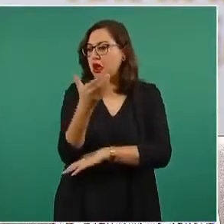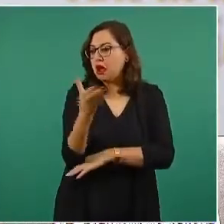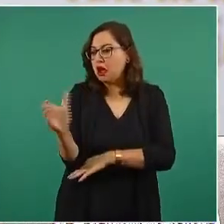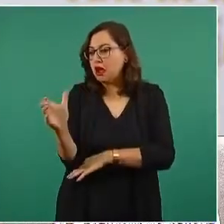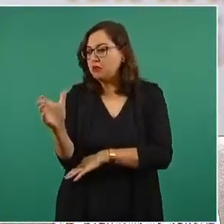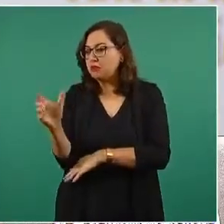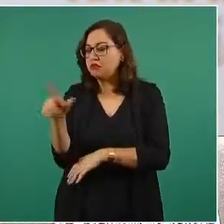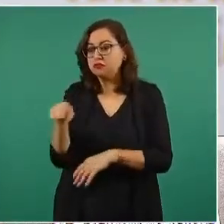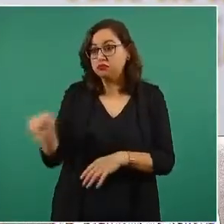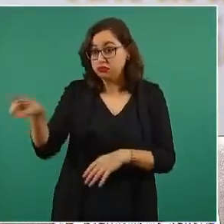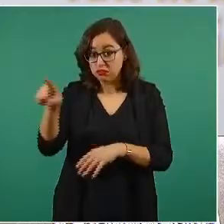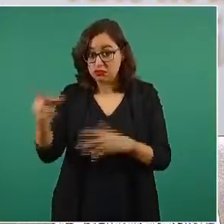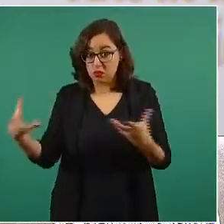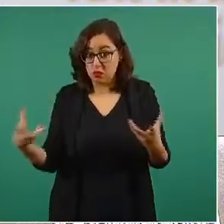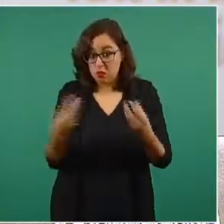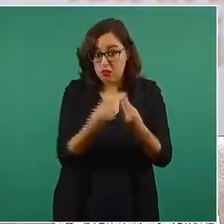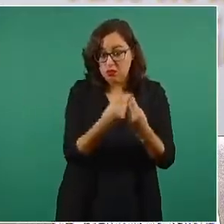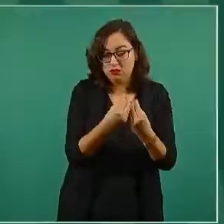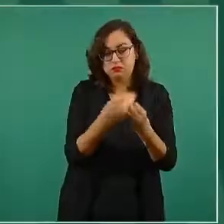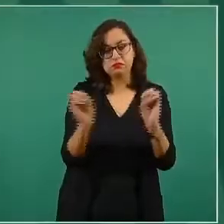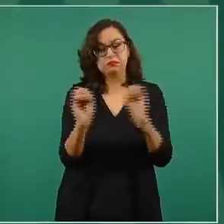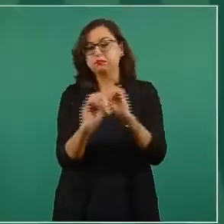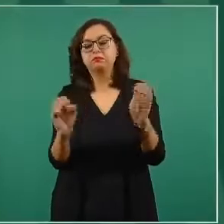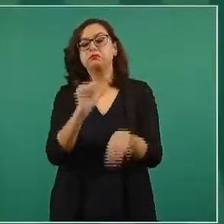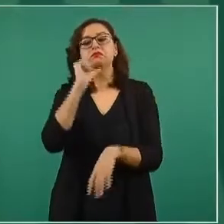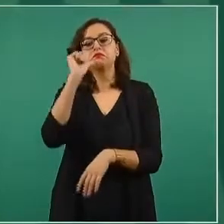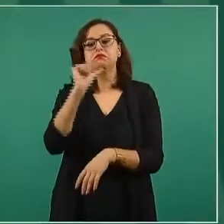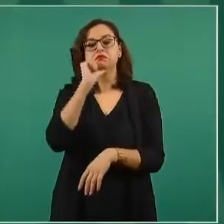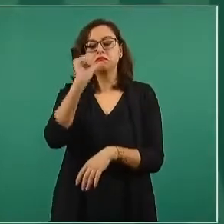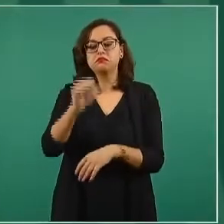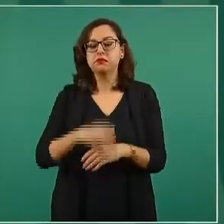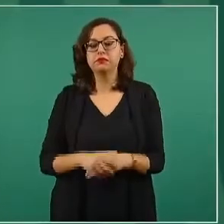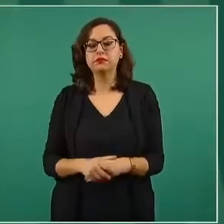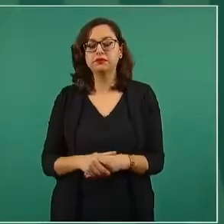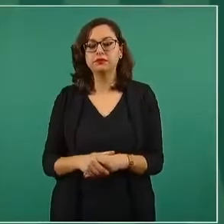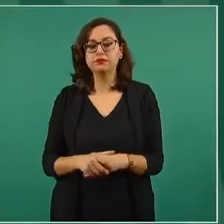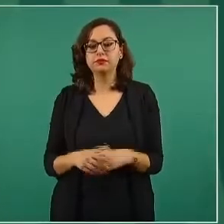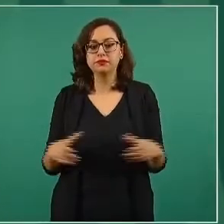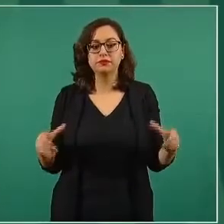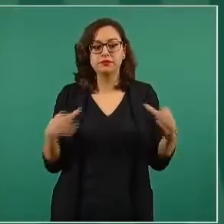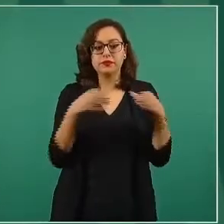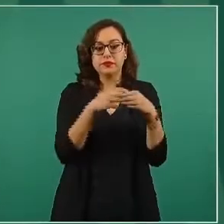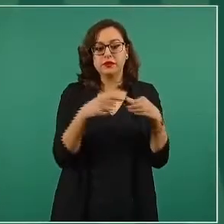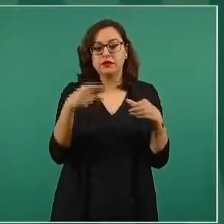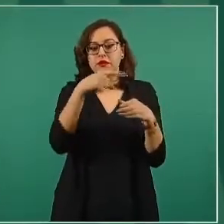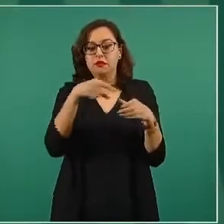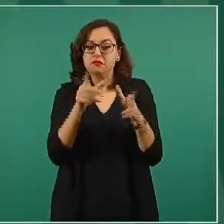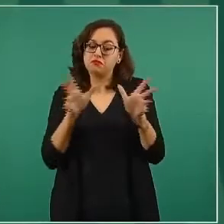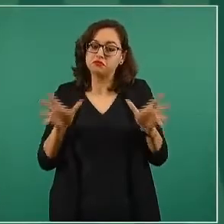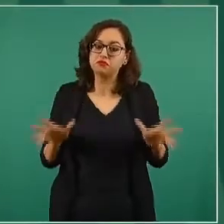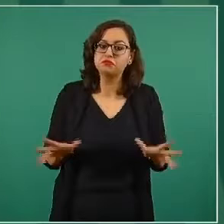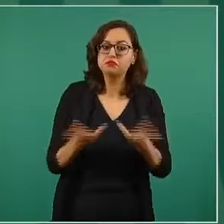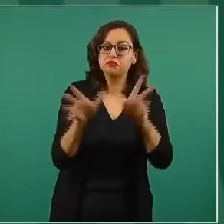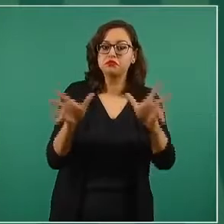sociedad civil. No, sociedad civil es la que promueven las